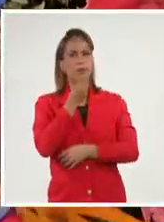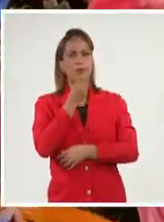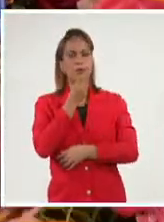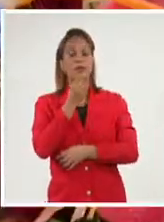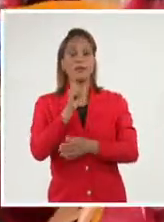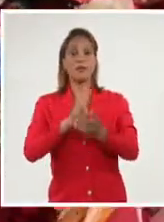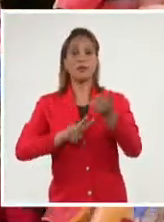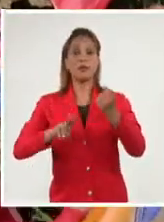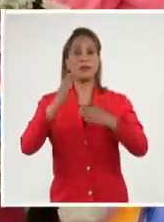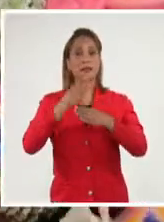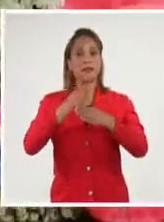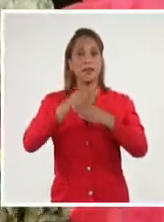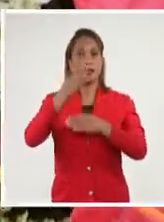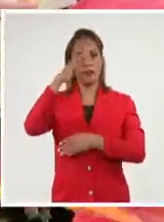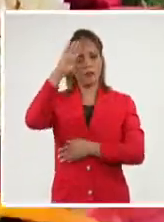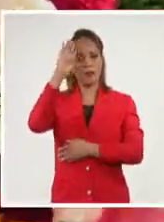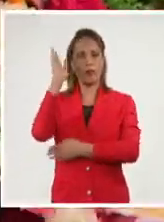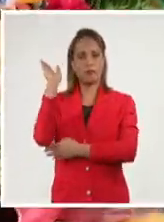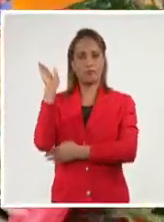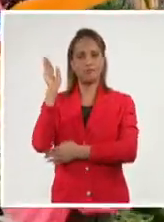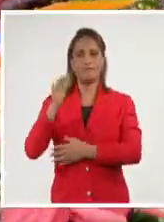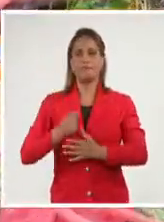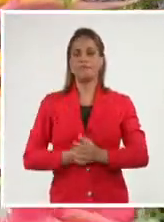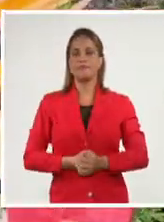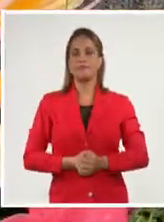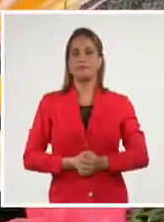Santiago de Cuba, Cusco Tarradell, Sistema Informativo de la Televisión Cubana.